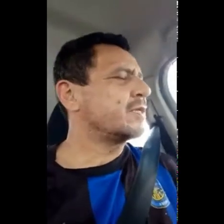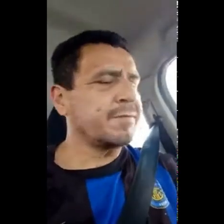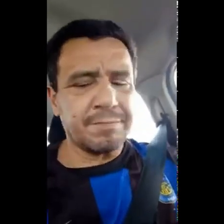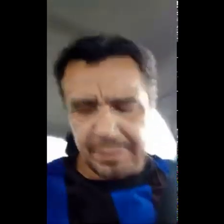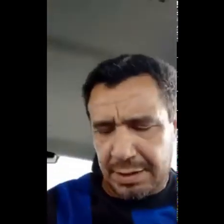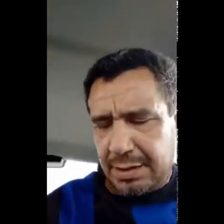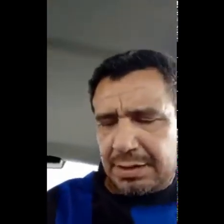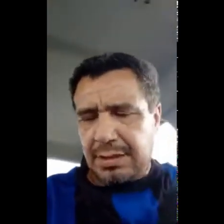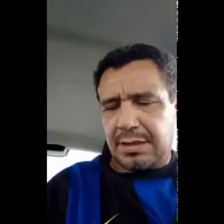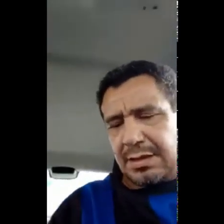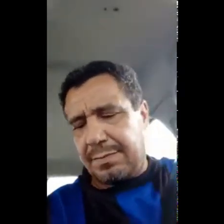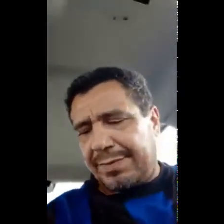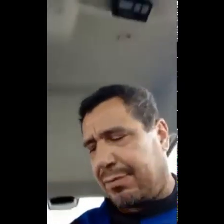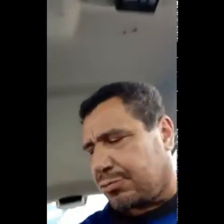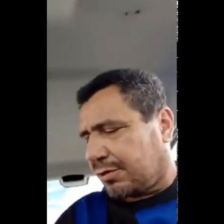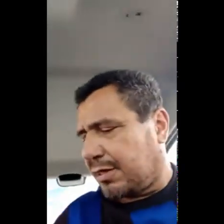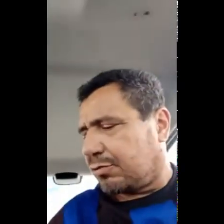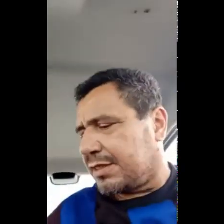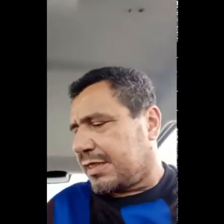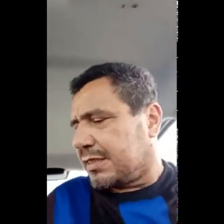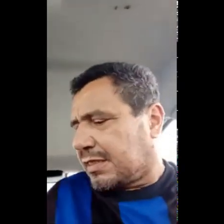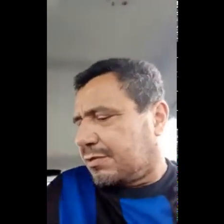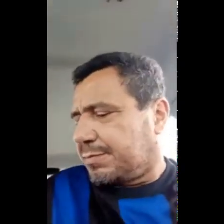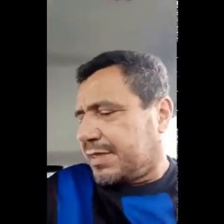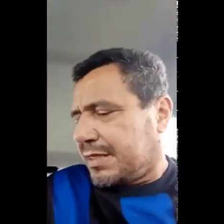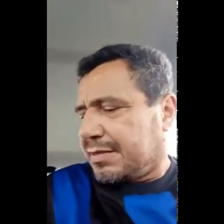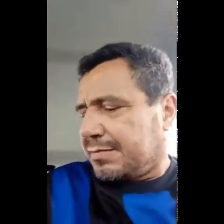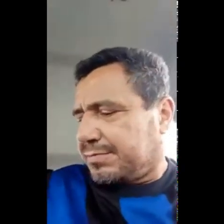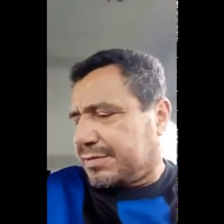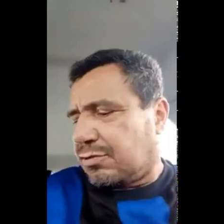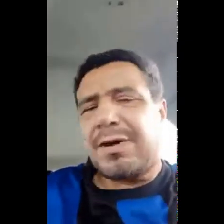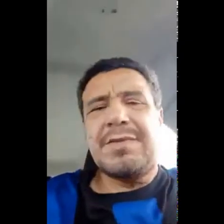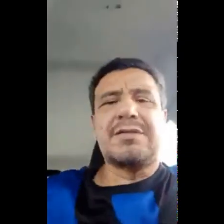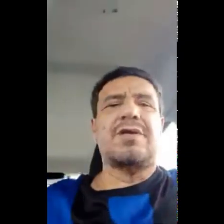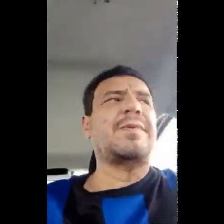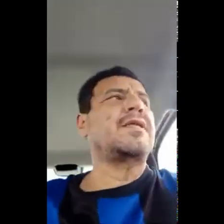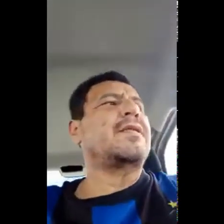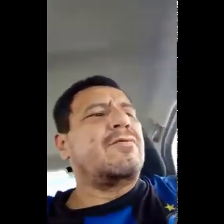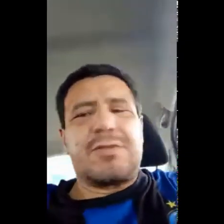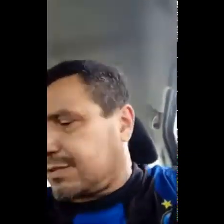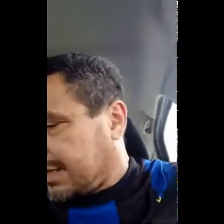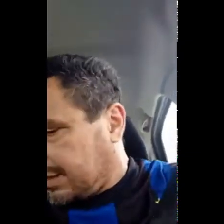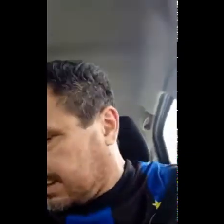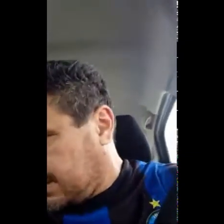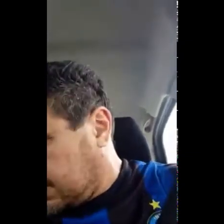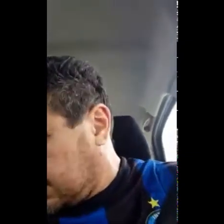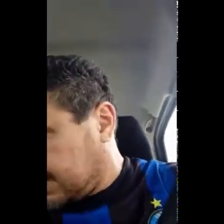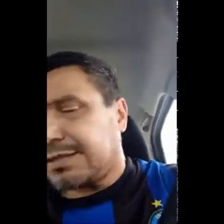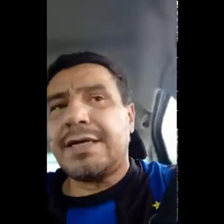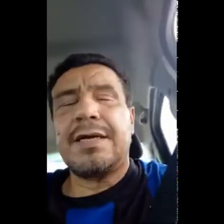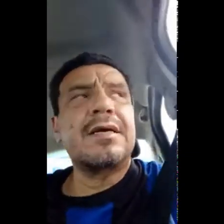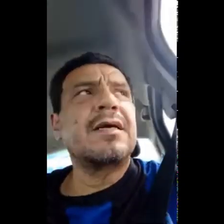decir. Vengo escuchando las noticias y he estado al pendiente, normalmente estoy al pendiente de lo que sucede.